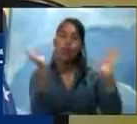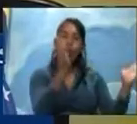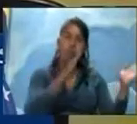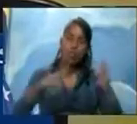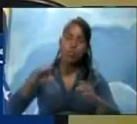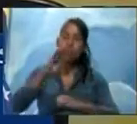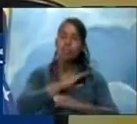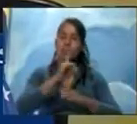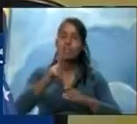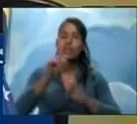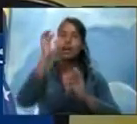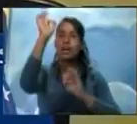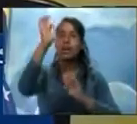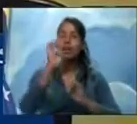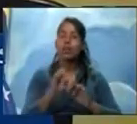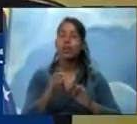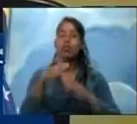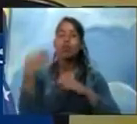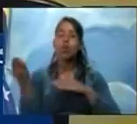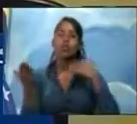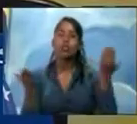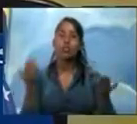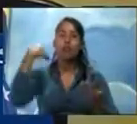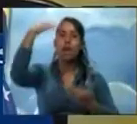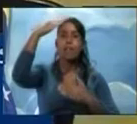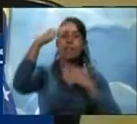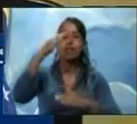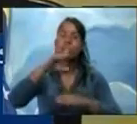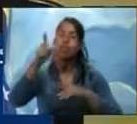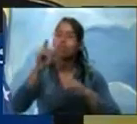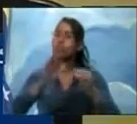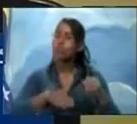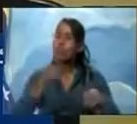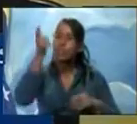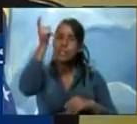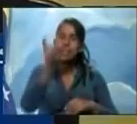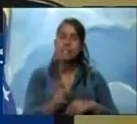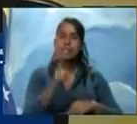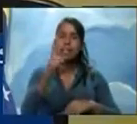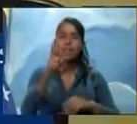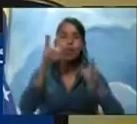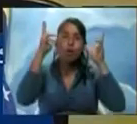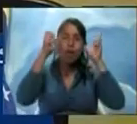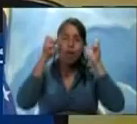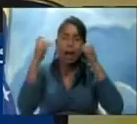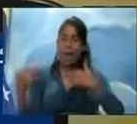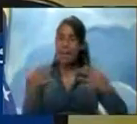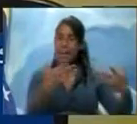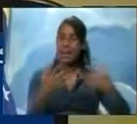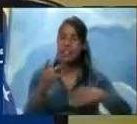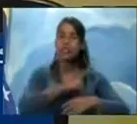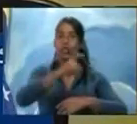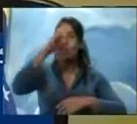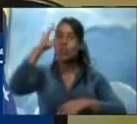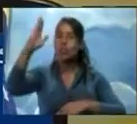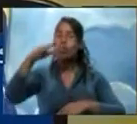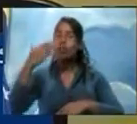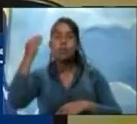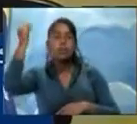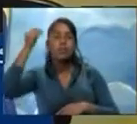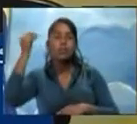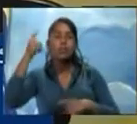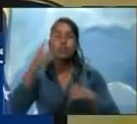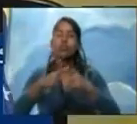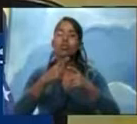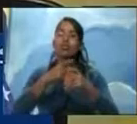representa en los puntos cardinales, norte, sur, este y oeste, pudiese ser, oiga, el ejército de Dios que pienso,